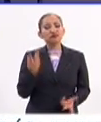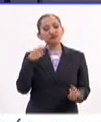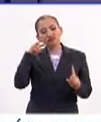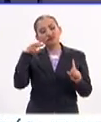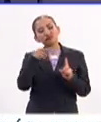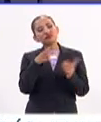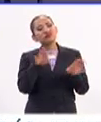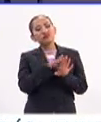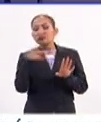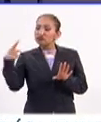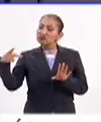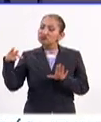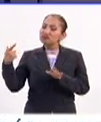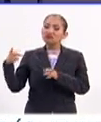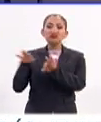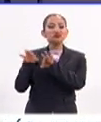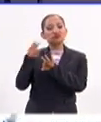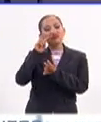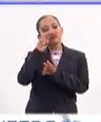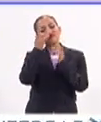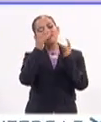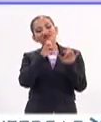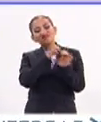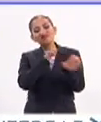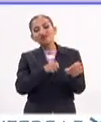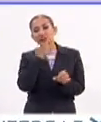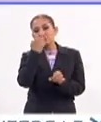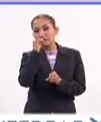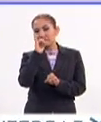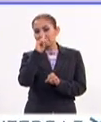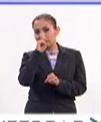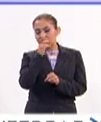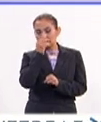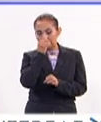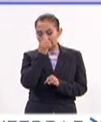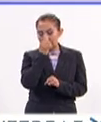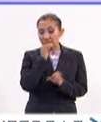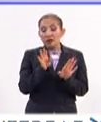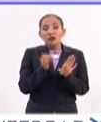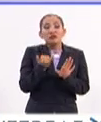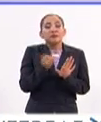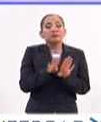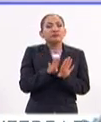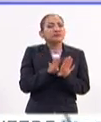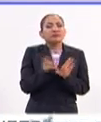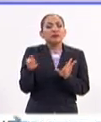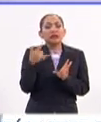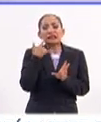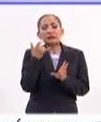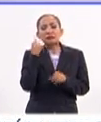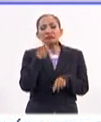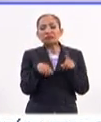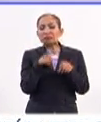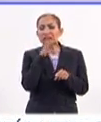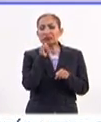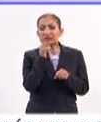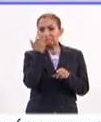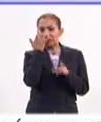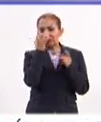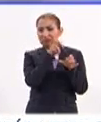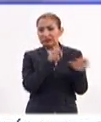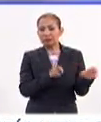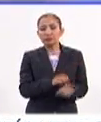perspectiva, cómo es que ustedes ven la deserción escolar en el Politécnico y cómo, por supuesto, tratan de combatirla y de